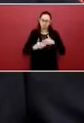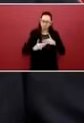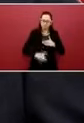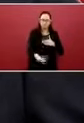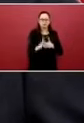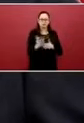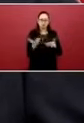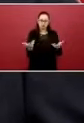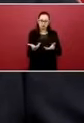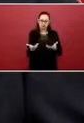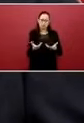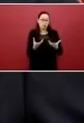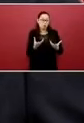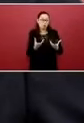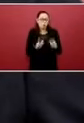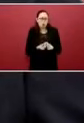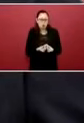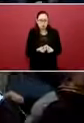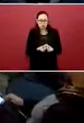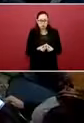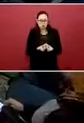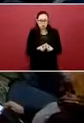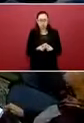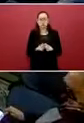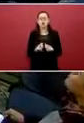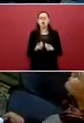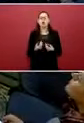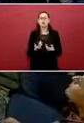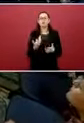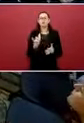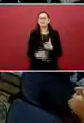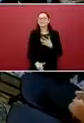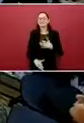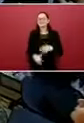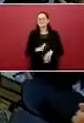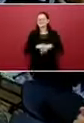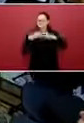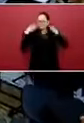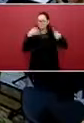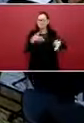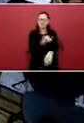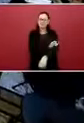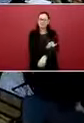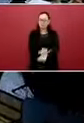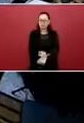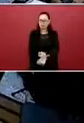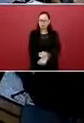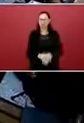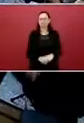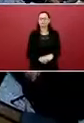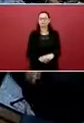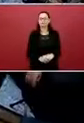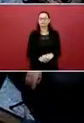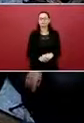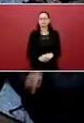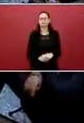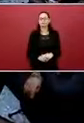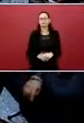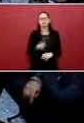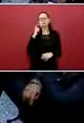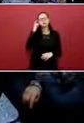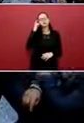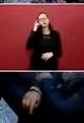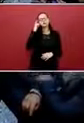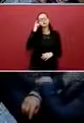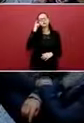manera conjunta. Tenemos pendiente Iztapalapa. O sea, se iniciaron,